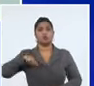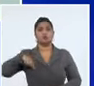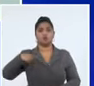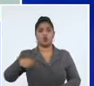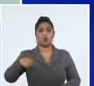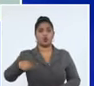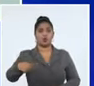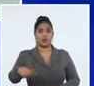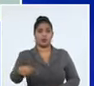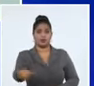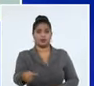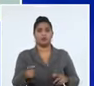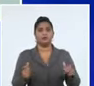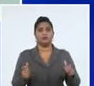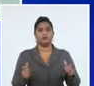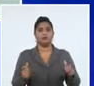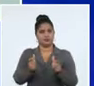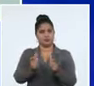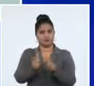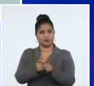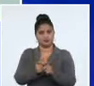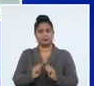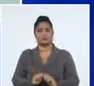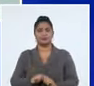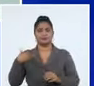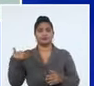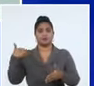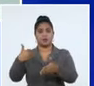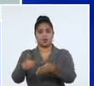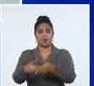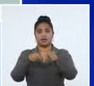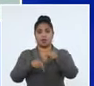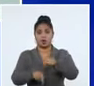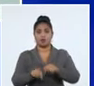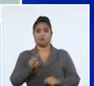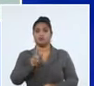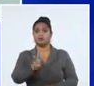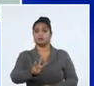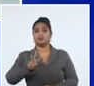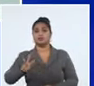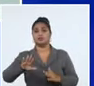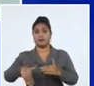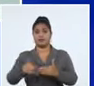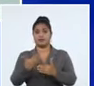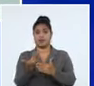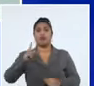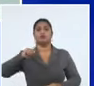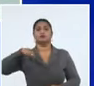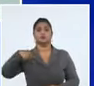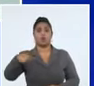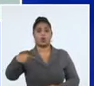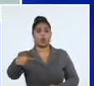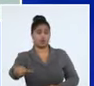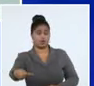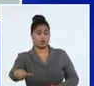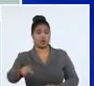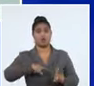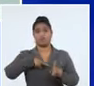todos los días. Ya se acumulan 33 días consecutivos disminuyendo los casos